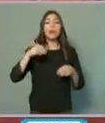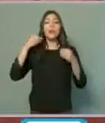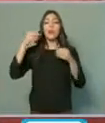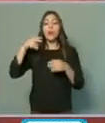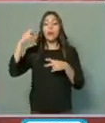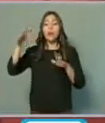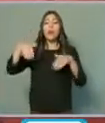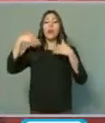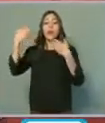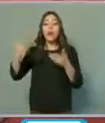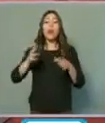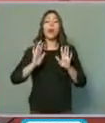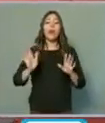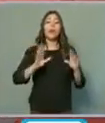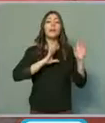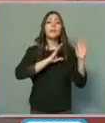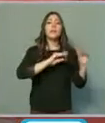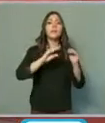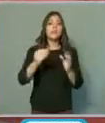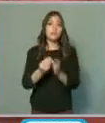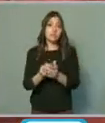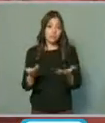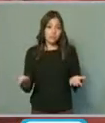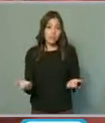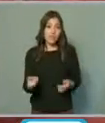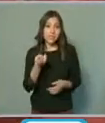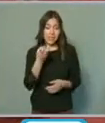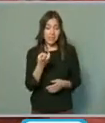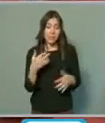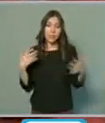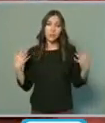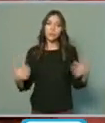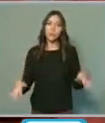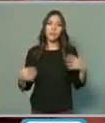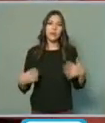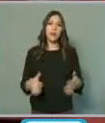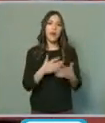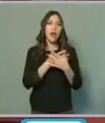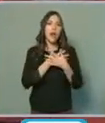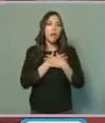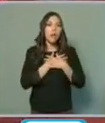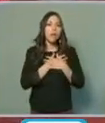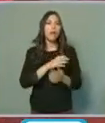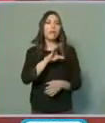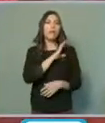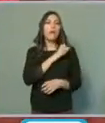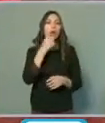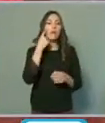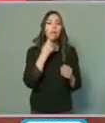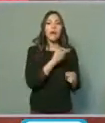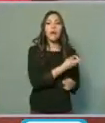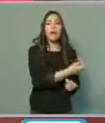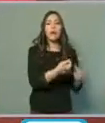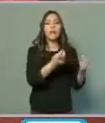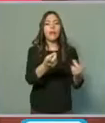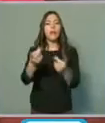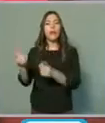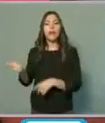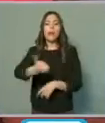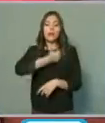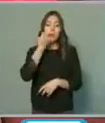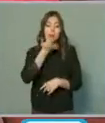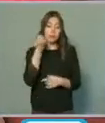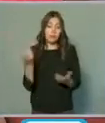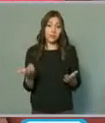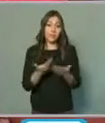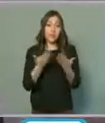eso es esa es la gran fórmula que tenemos que entender. Ahora imagínate, el amor de los padres, el cariño del maestro, ¿qué va a